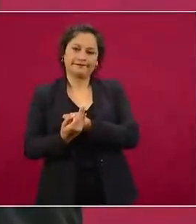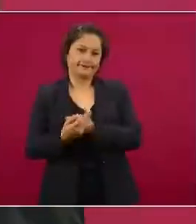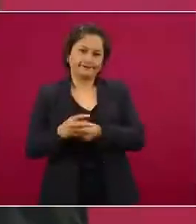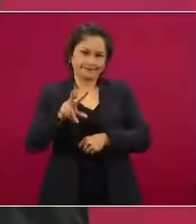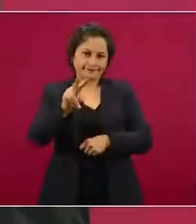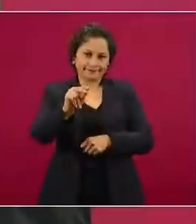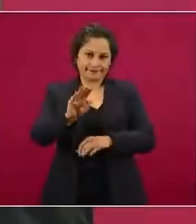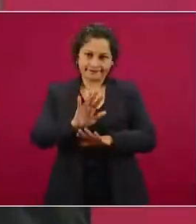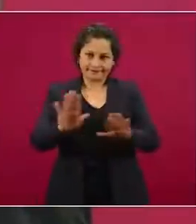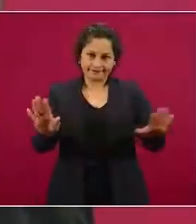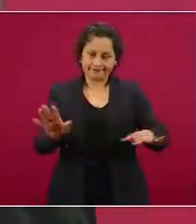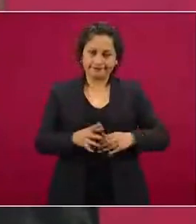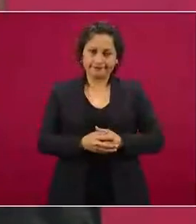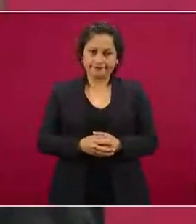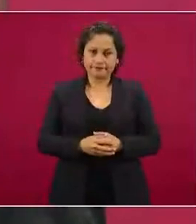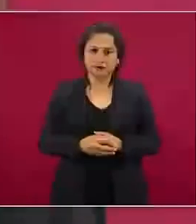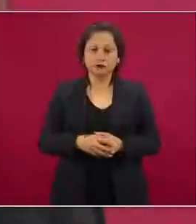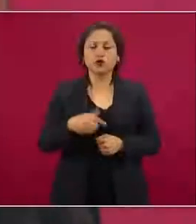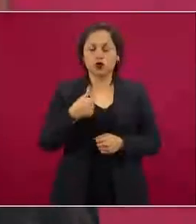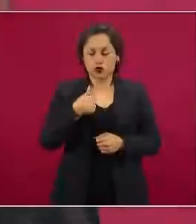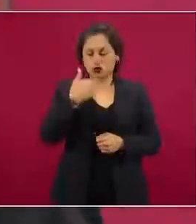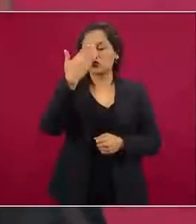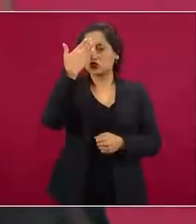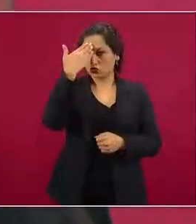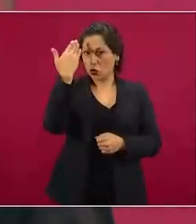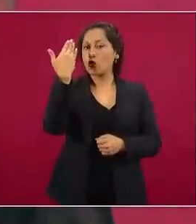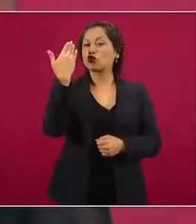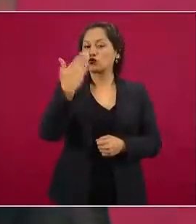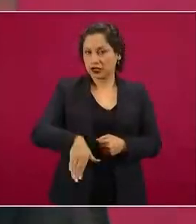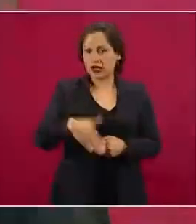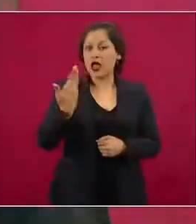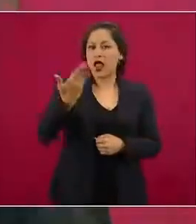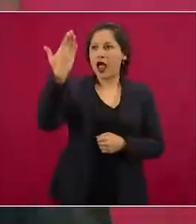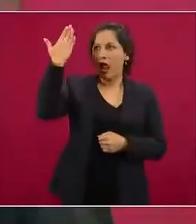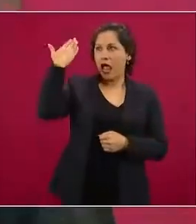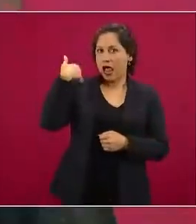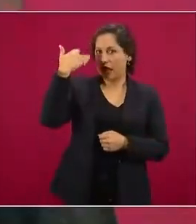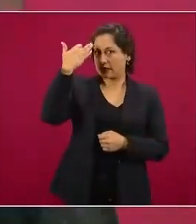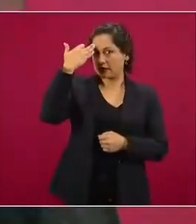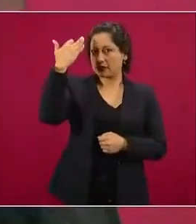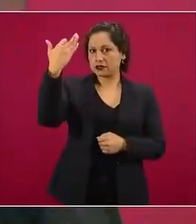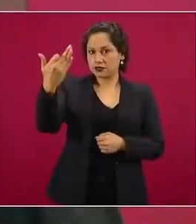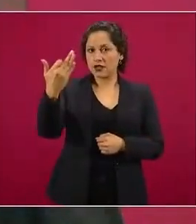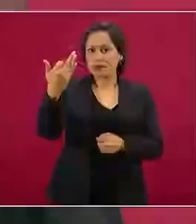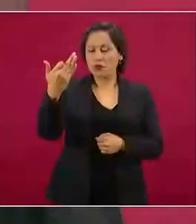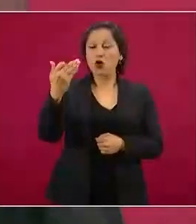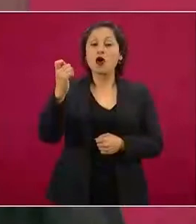en nombre de otros presidentes también se cometieron fechorías.